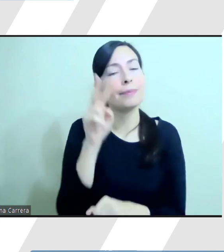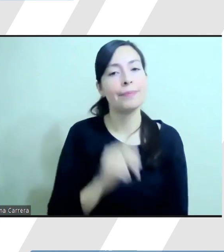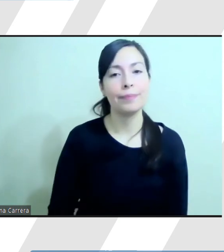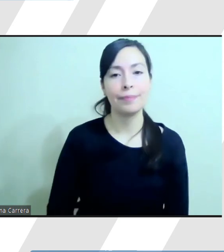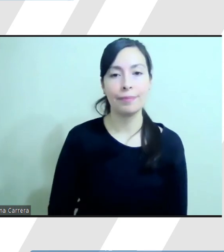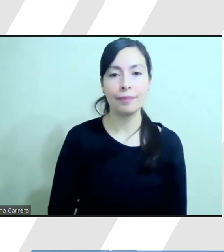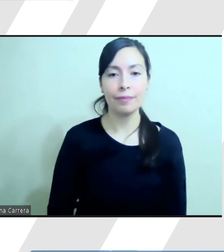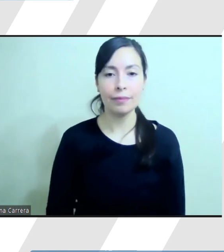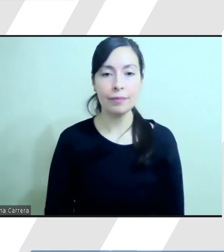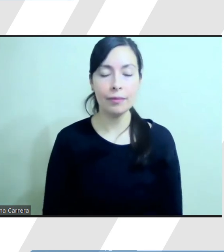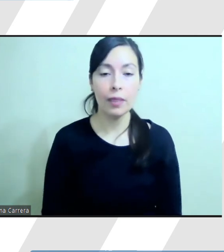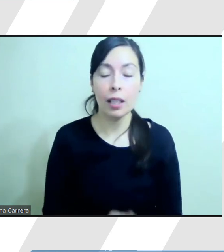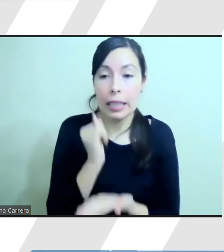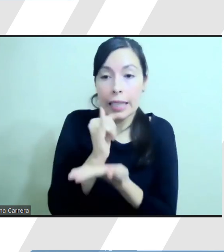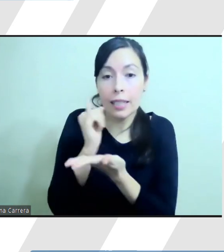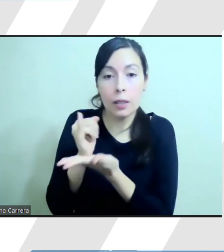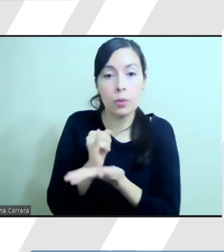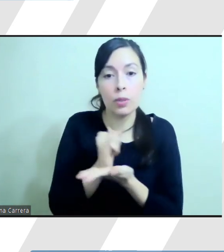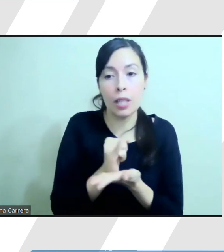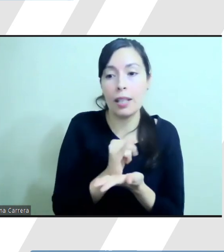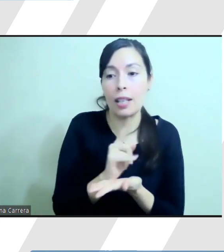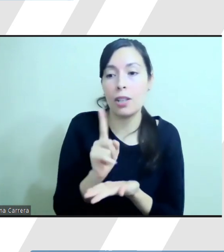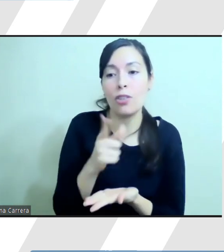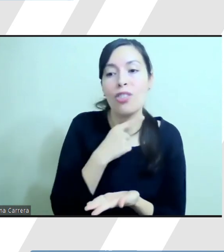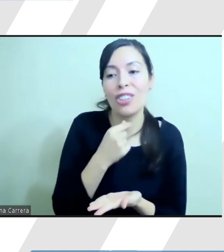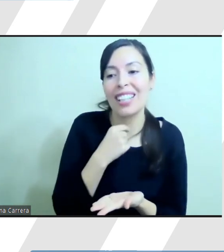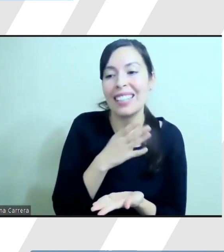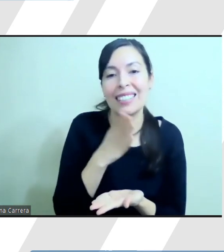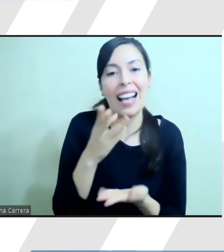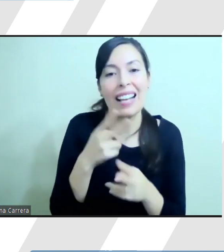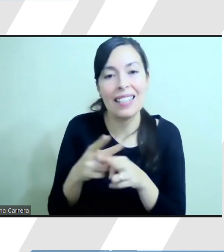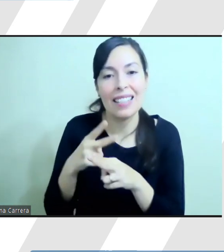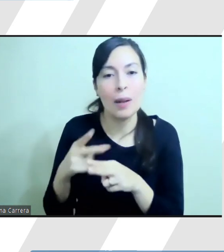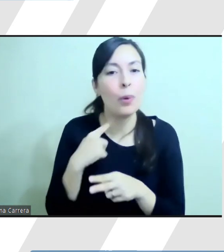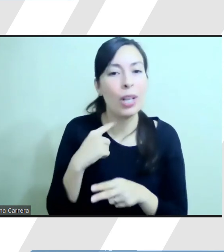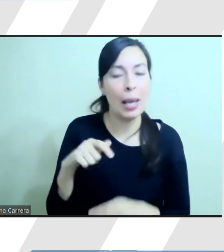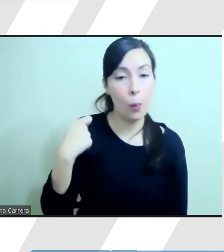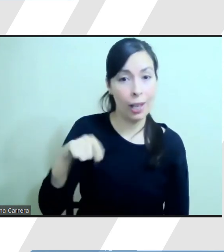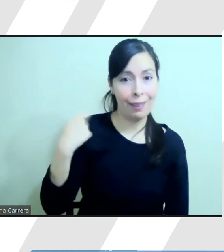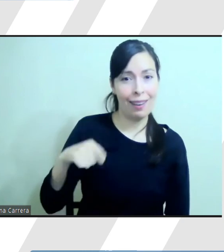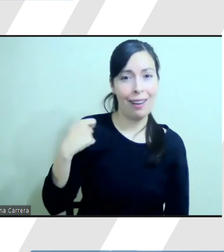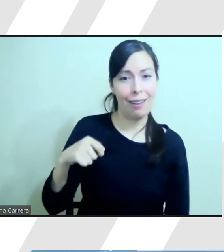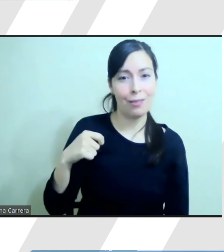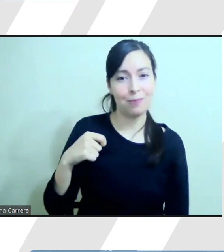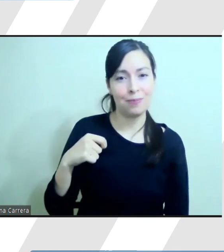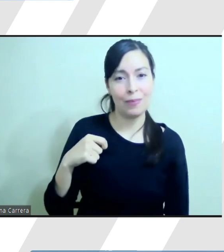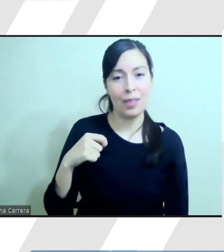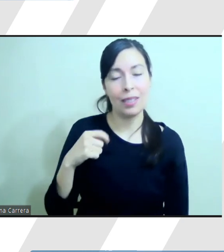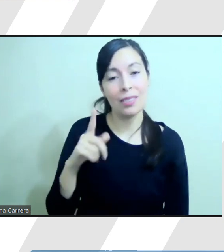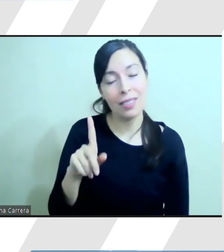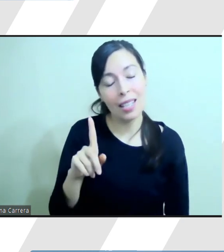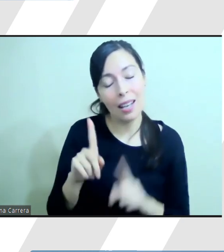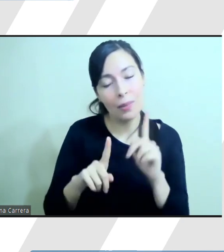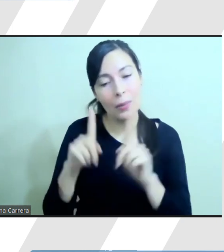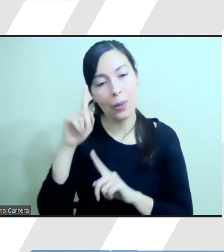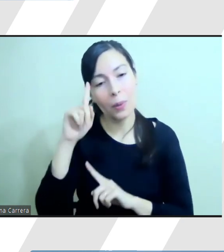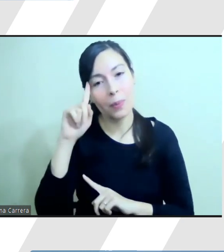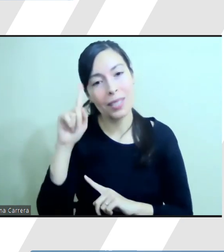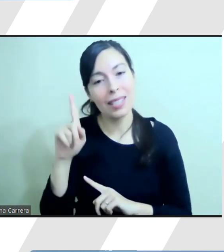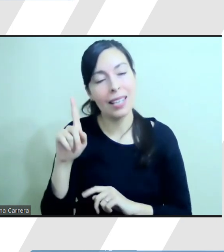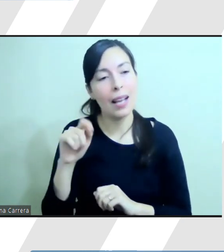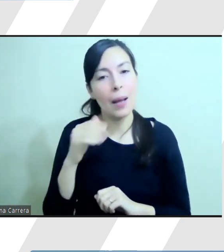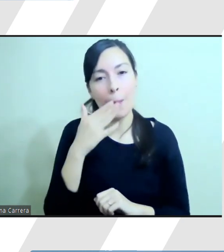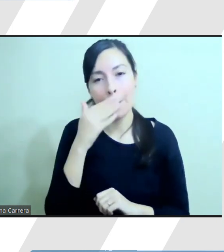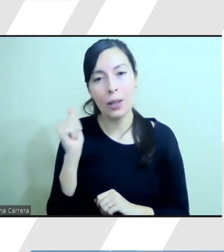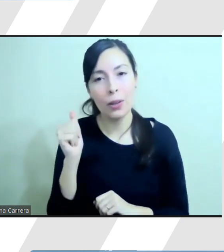instituciones de alto nivel no quieren correr esos riesgos porque las inversiones son muy grandes De manera que obviamente terminan prefiriendo aquellos sitios que son